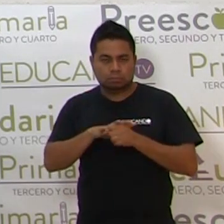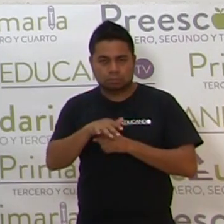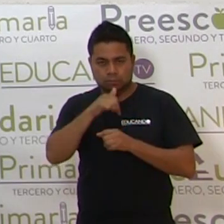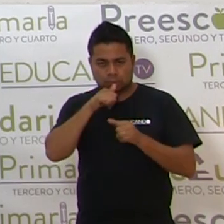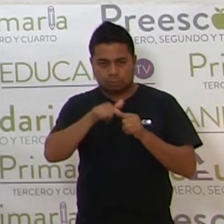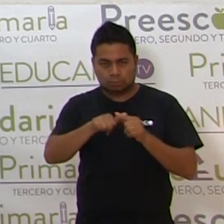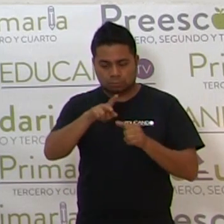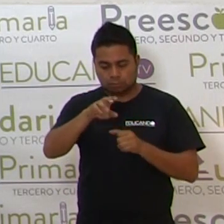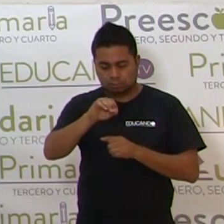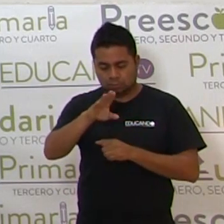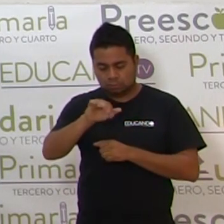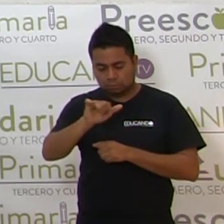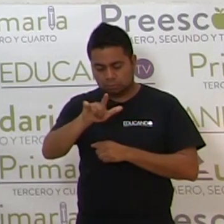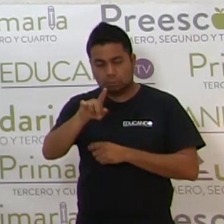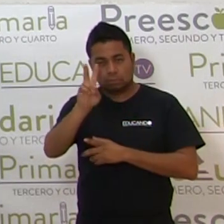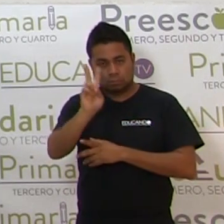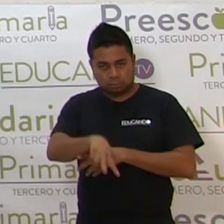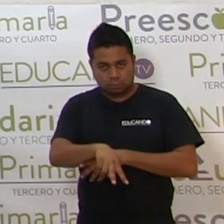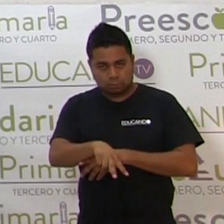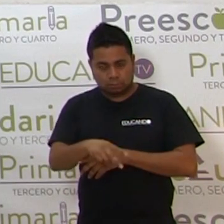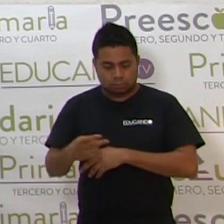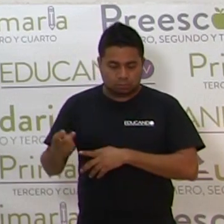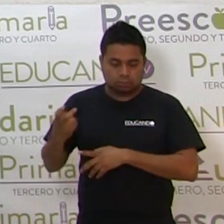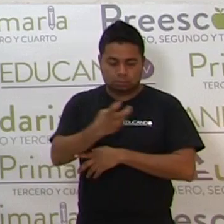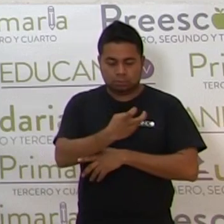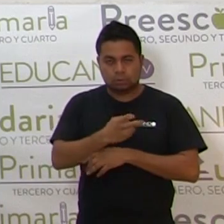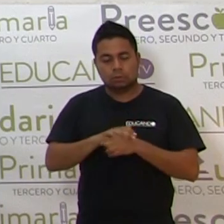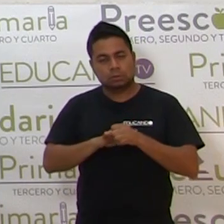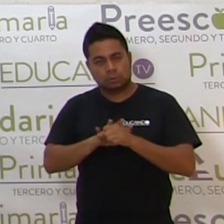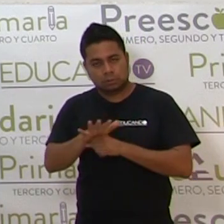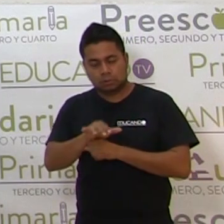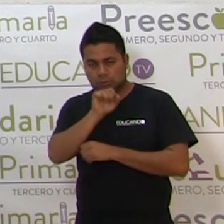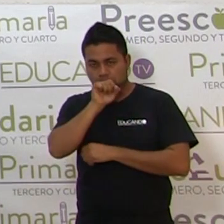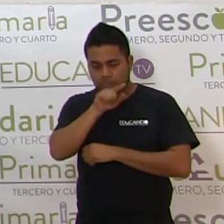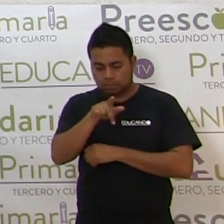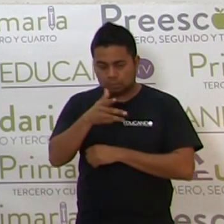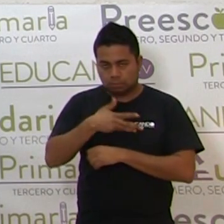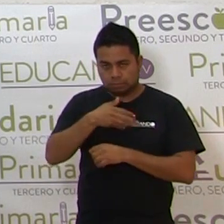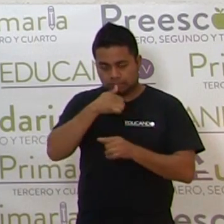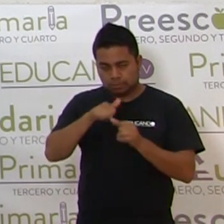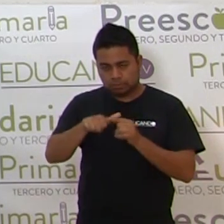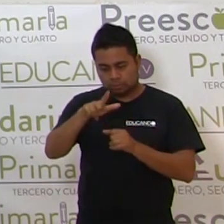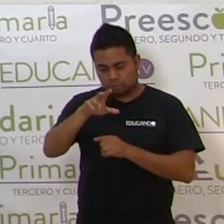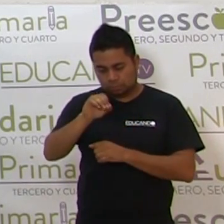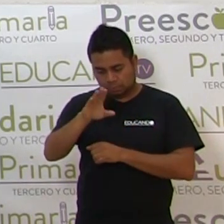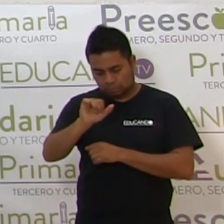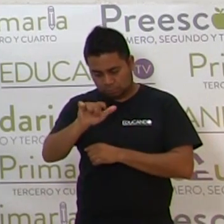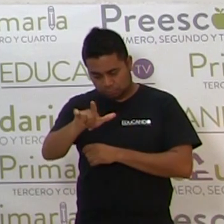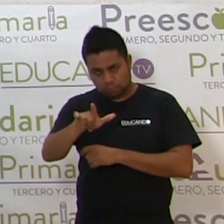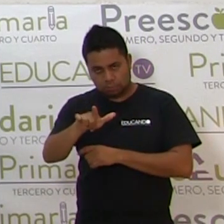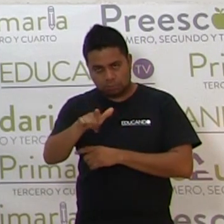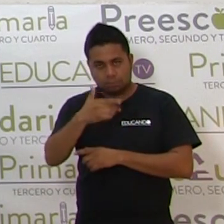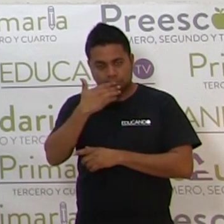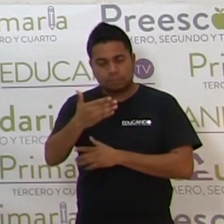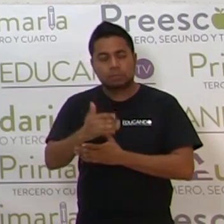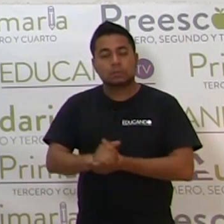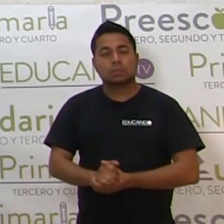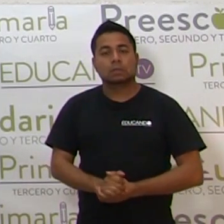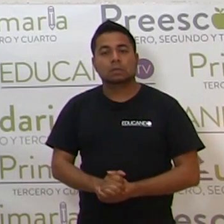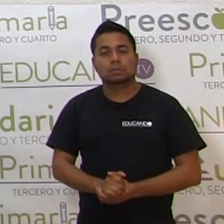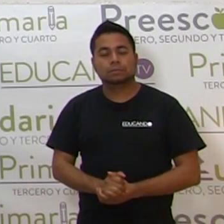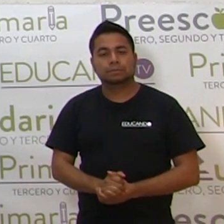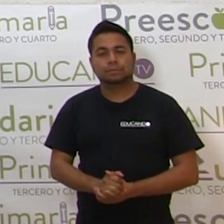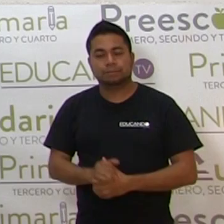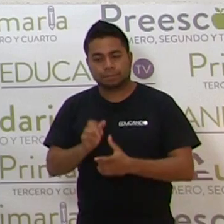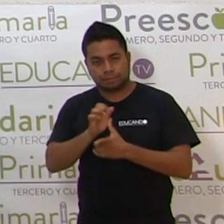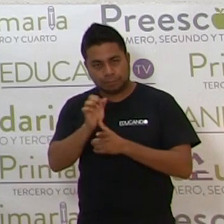vocal, ¿verdad? Y esta que está acá, también es vocal. Entonces, llegamos a la